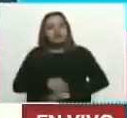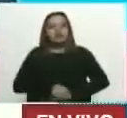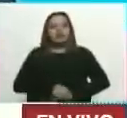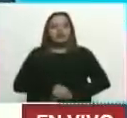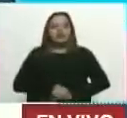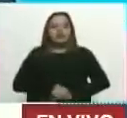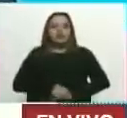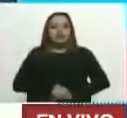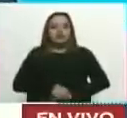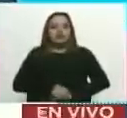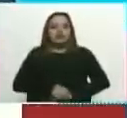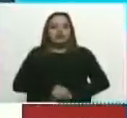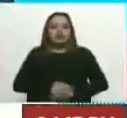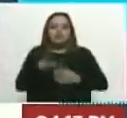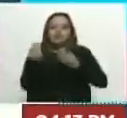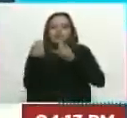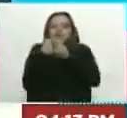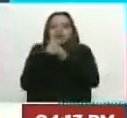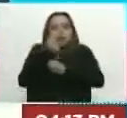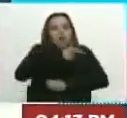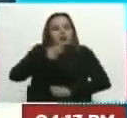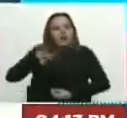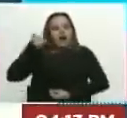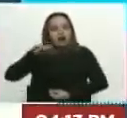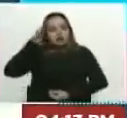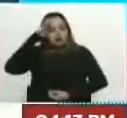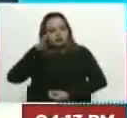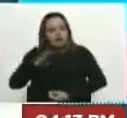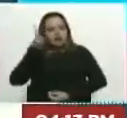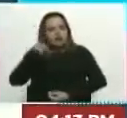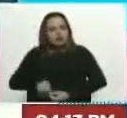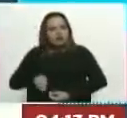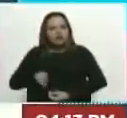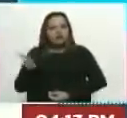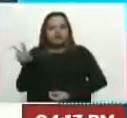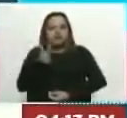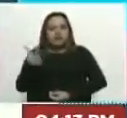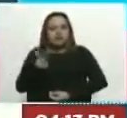arraigo popular que tiene la Fuerza Armada venezolana,